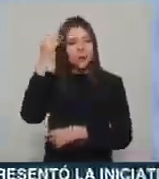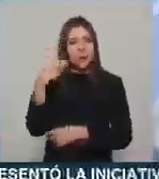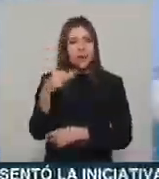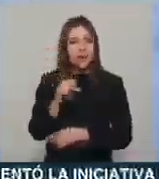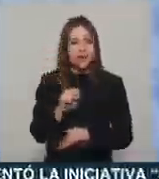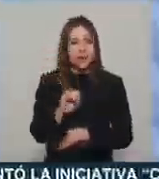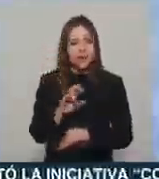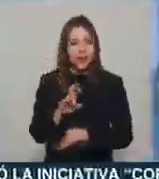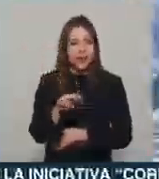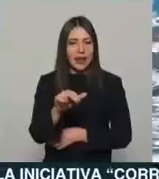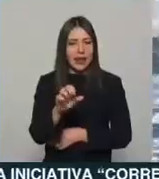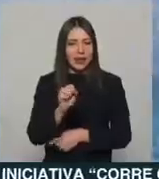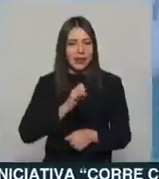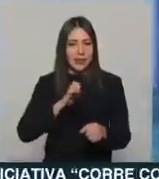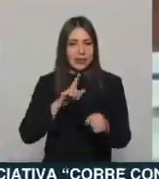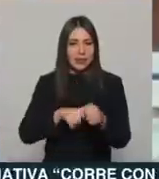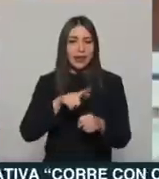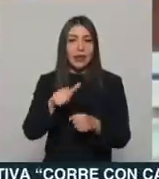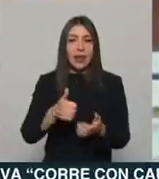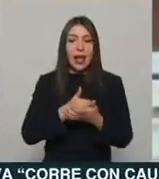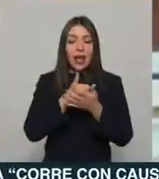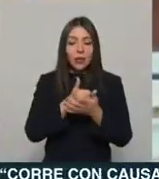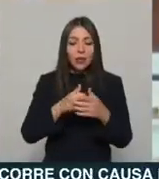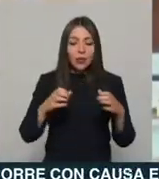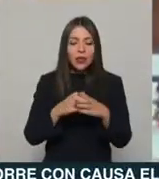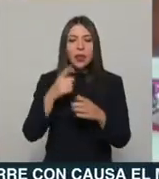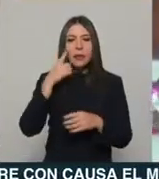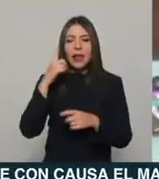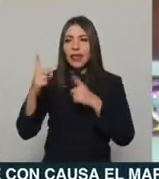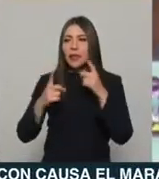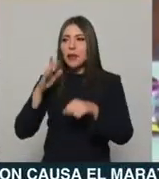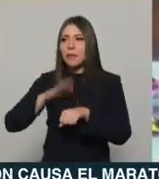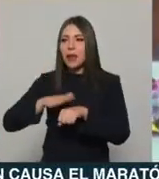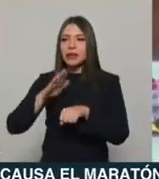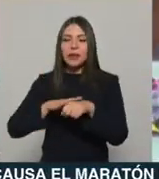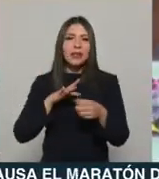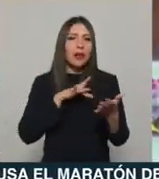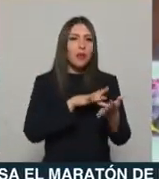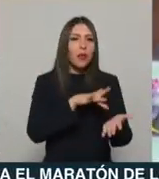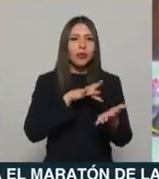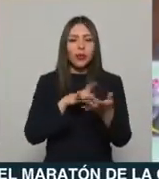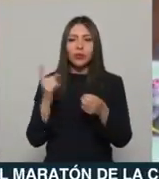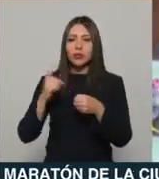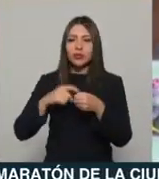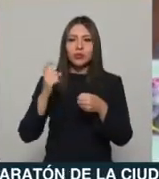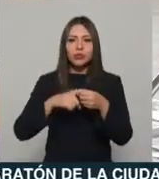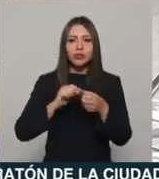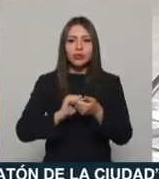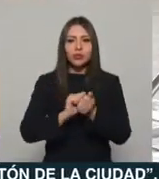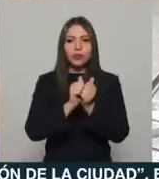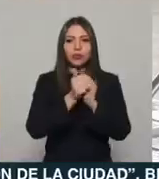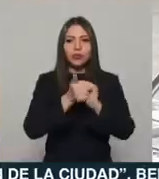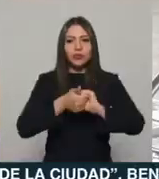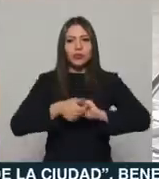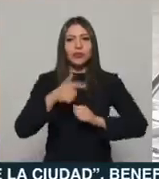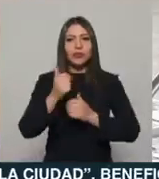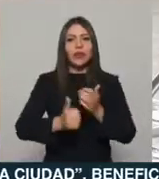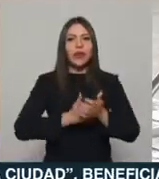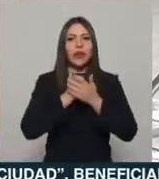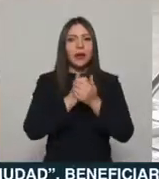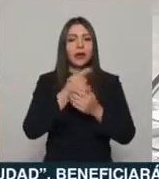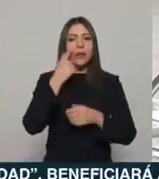que cada vez más deportes se unan, ¿no?, a este movimiento y comiencen, ¿no?, a abrir